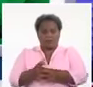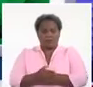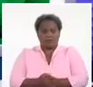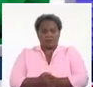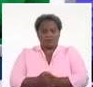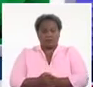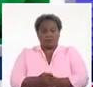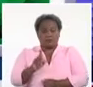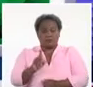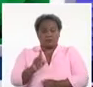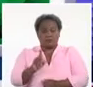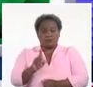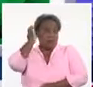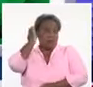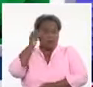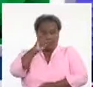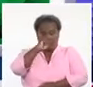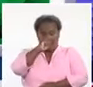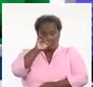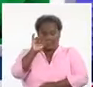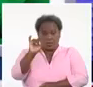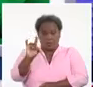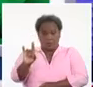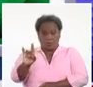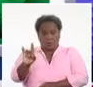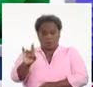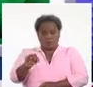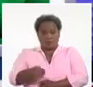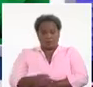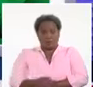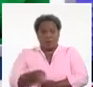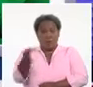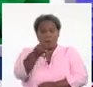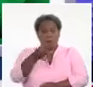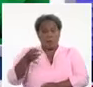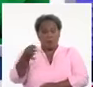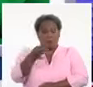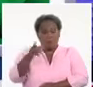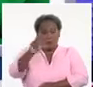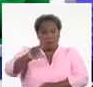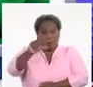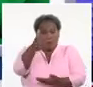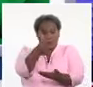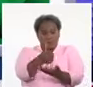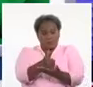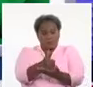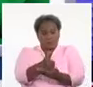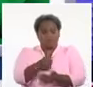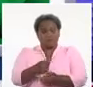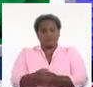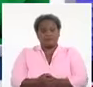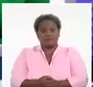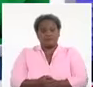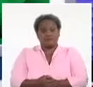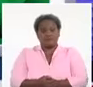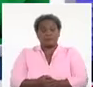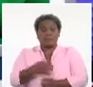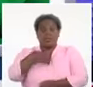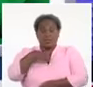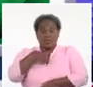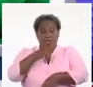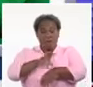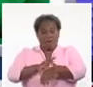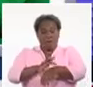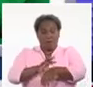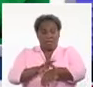Una paciente de 60 del municipio de Camagüey, que como único antecedente